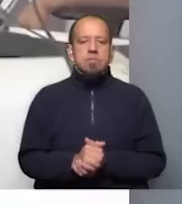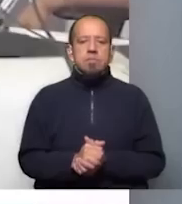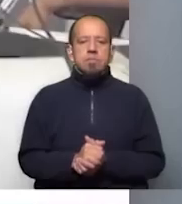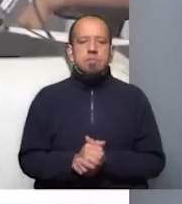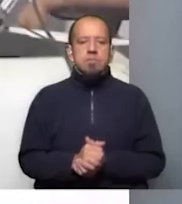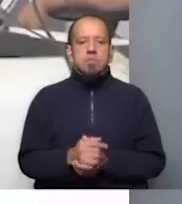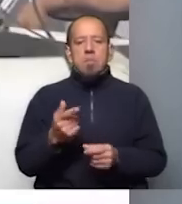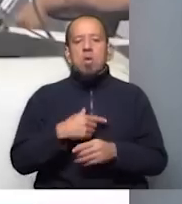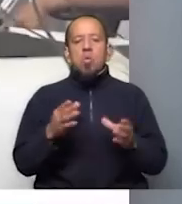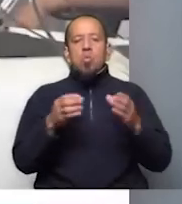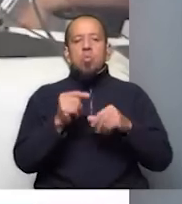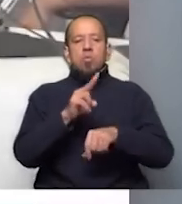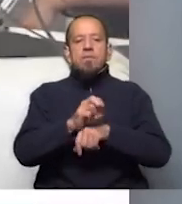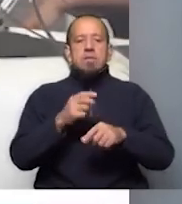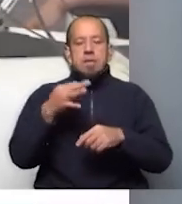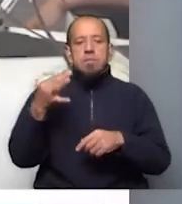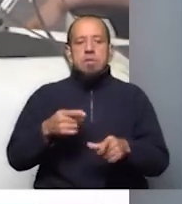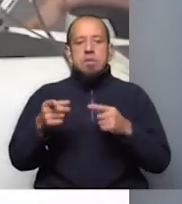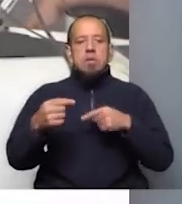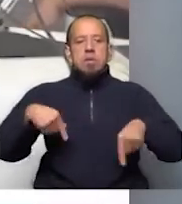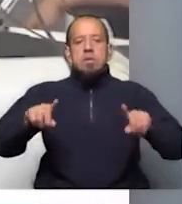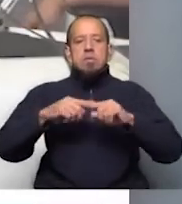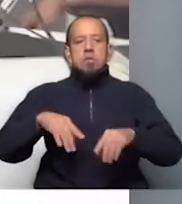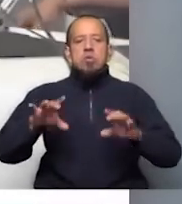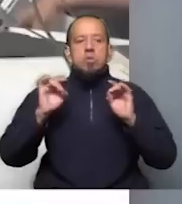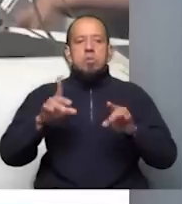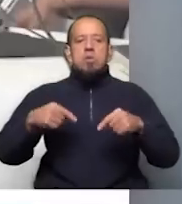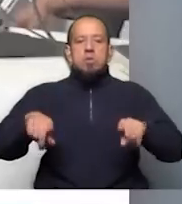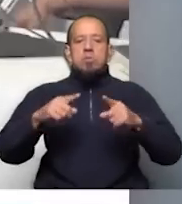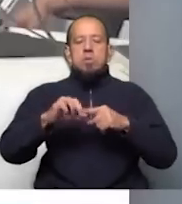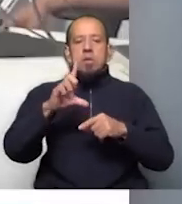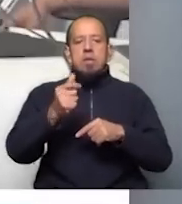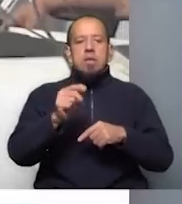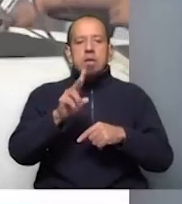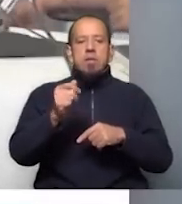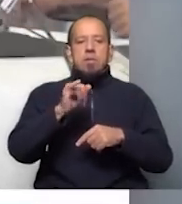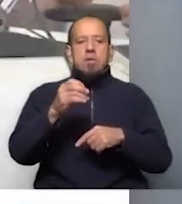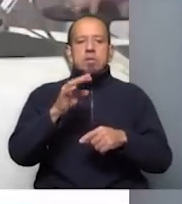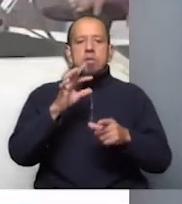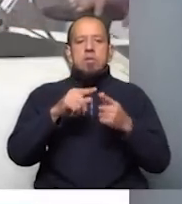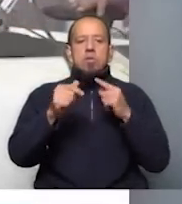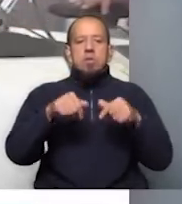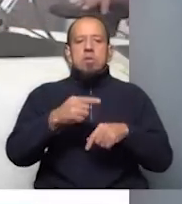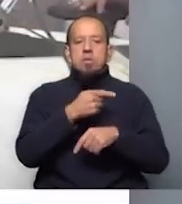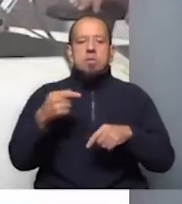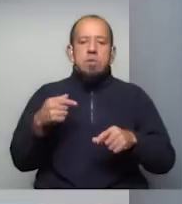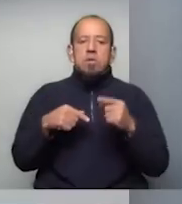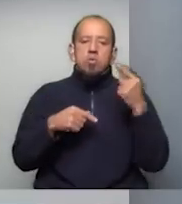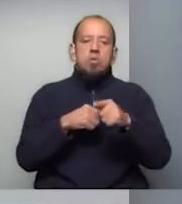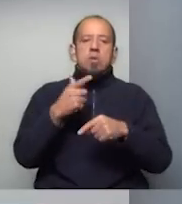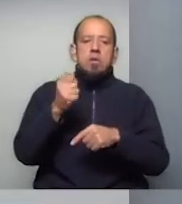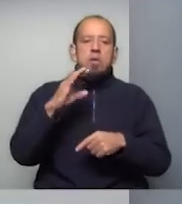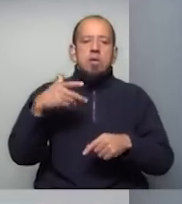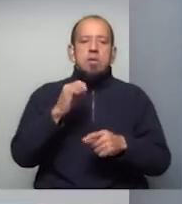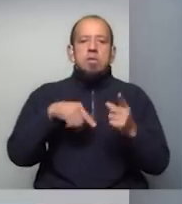un equipo de Fiscales especializados destinados únicamente de la causa de la bajato sumó nuevas evidencias esta semana contra Eduardo H